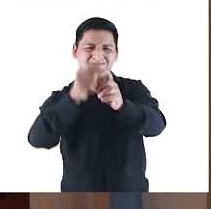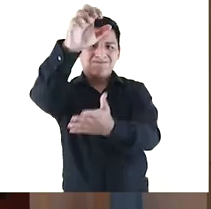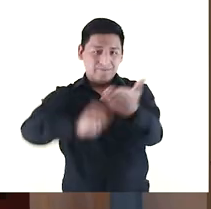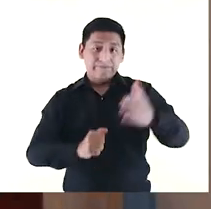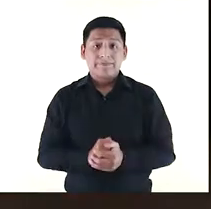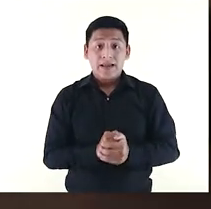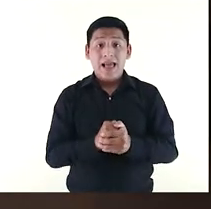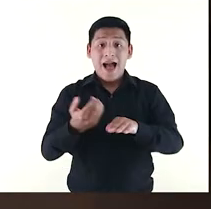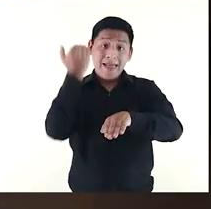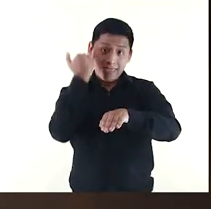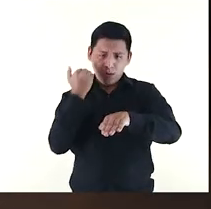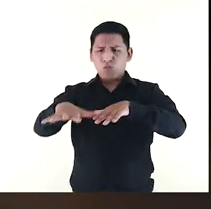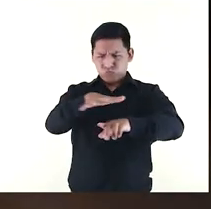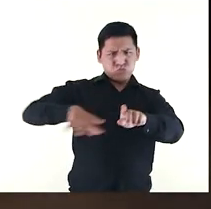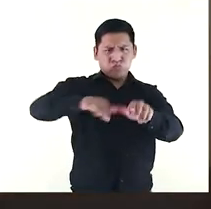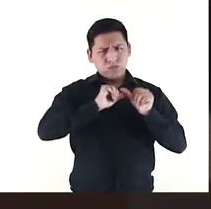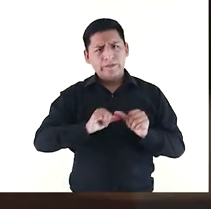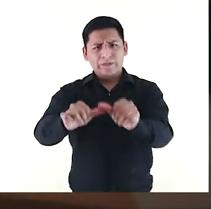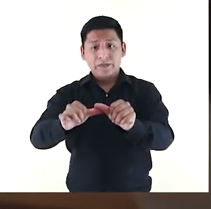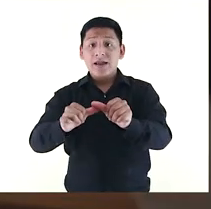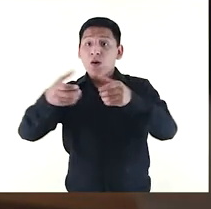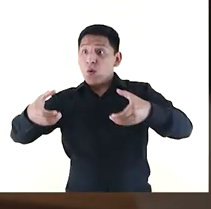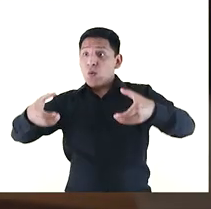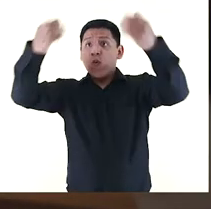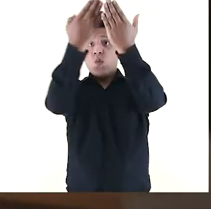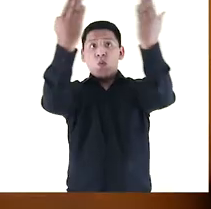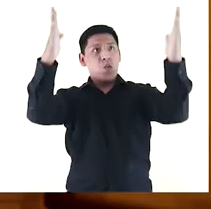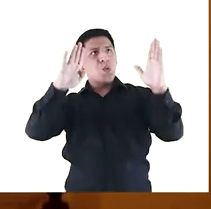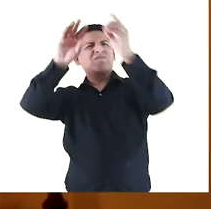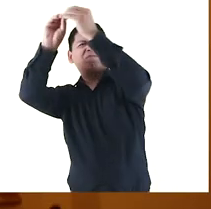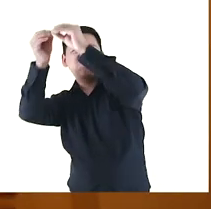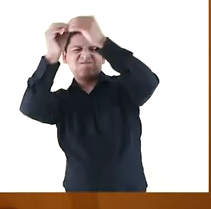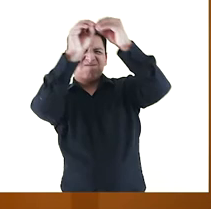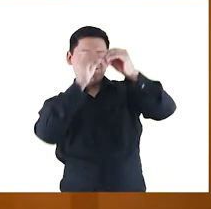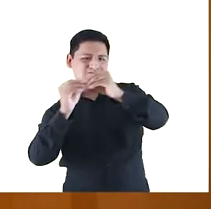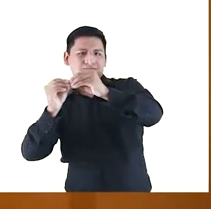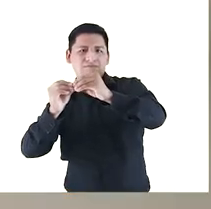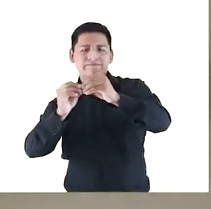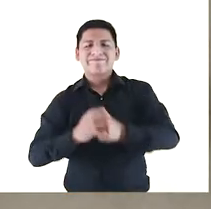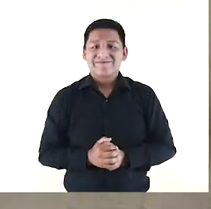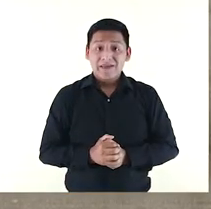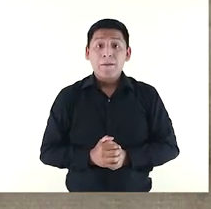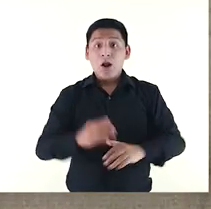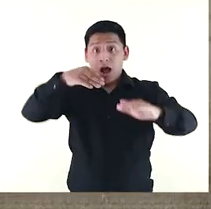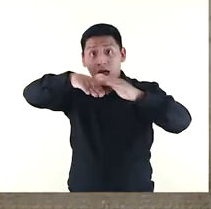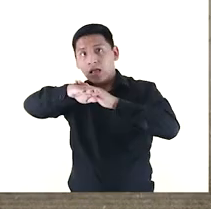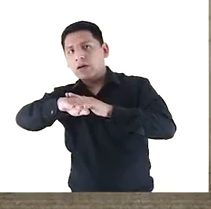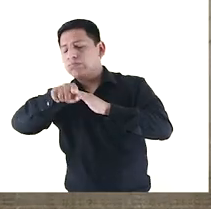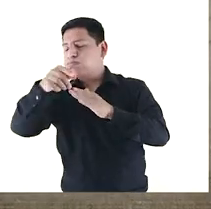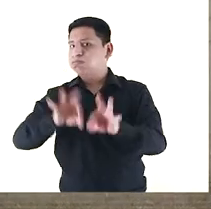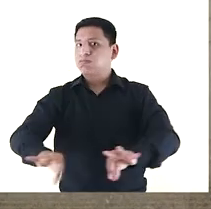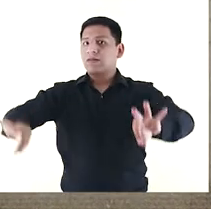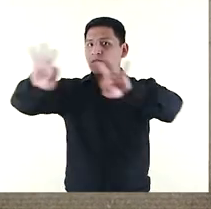parte antigua permanece aún en la parte trasera y sus altares laterales fueron todos modificados. Pero quedan aún